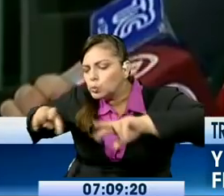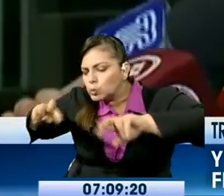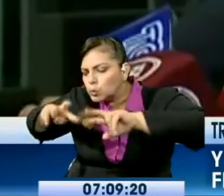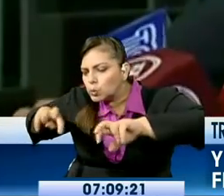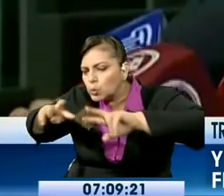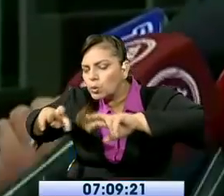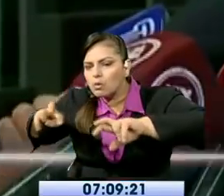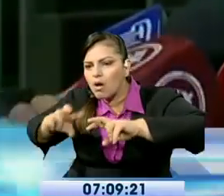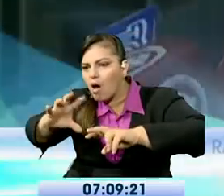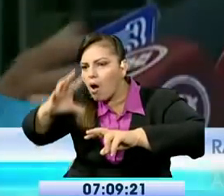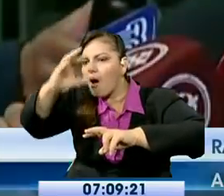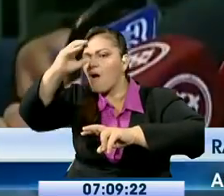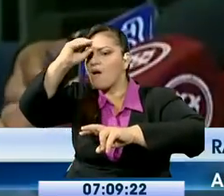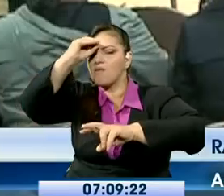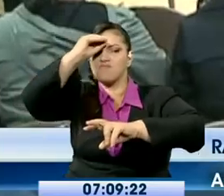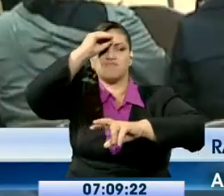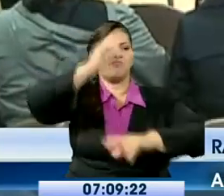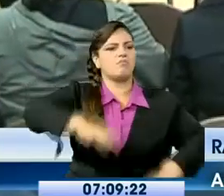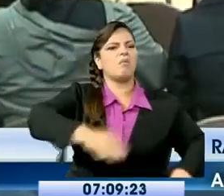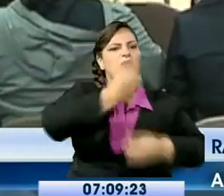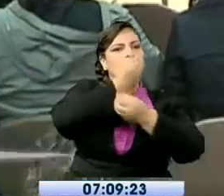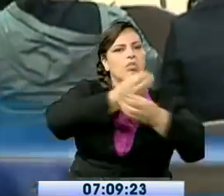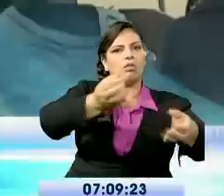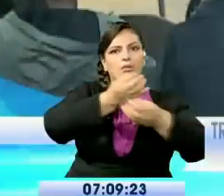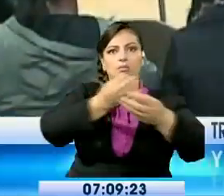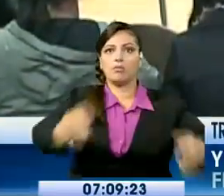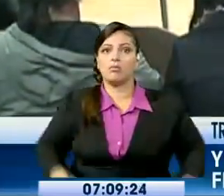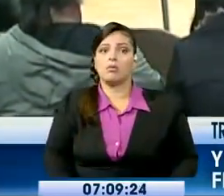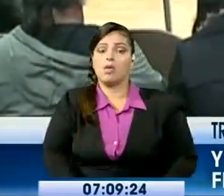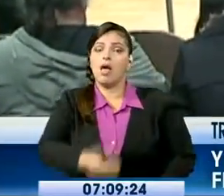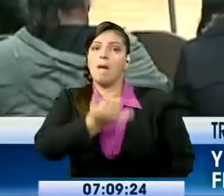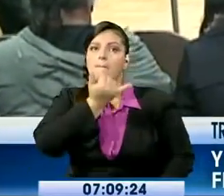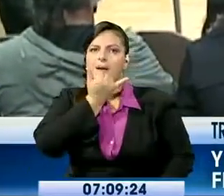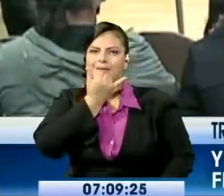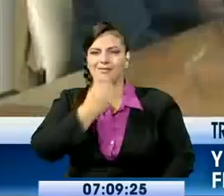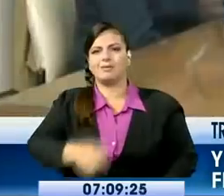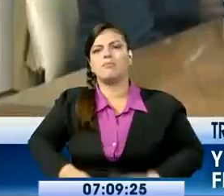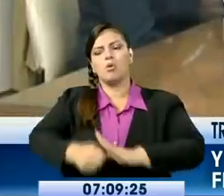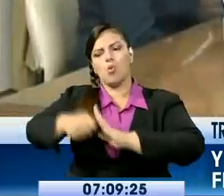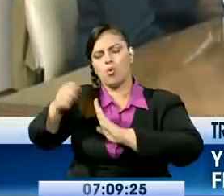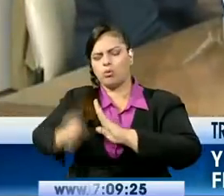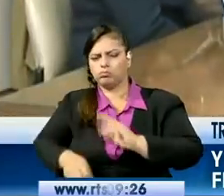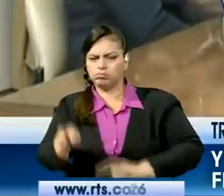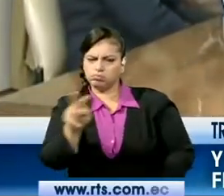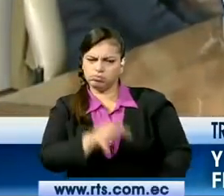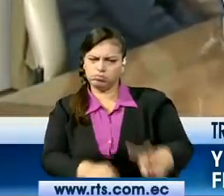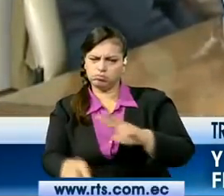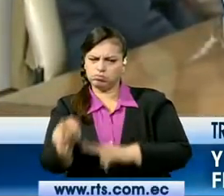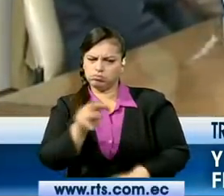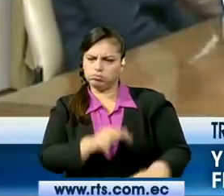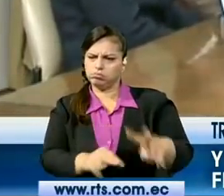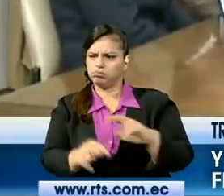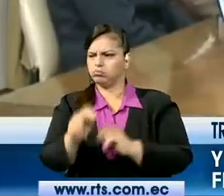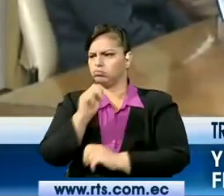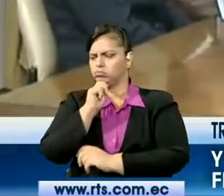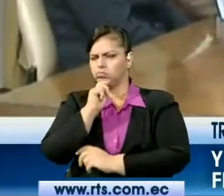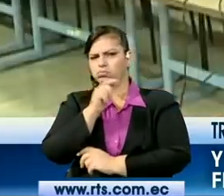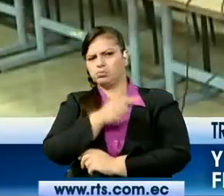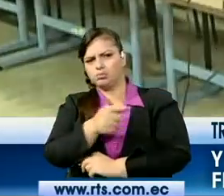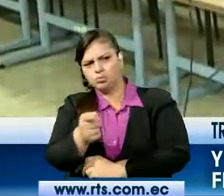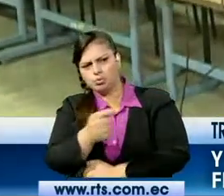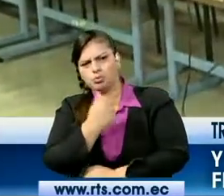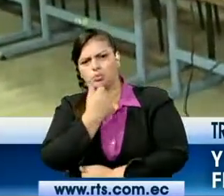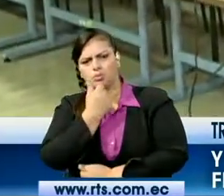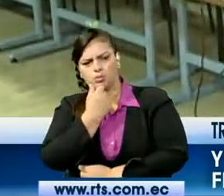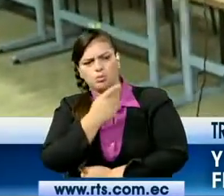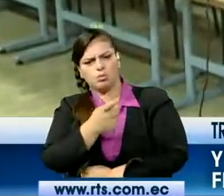cualquier arista del derecho no era punible. Para Villavicencio, el dictamen de la jueza y la decisión de la fiscalía marcarían un precedente en la justicia ecuatoriana